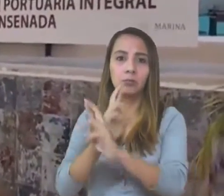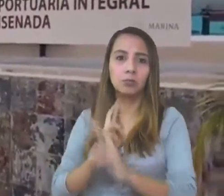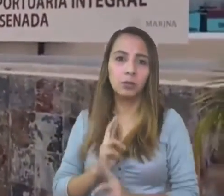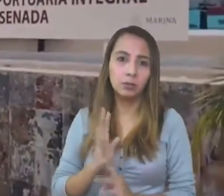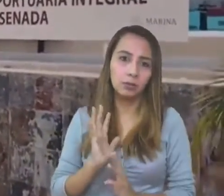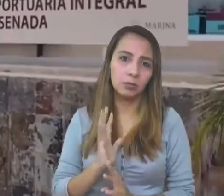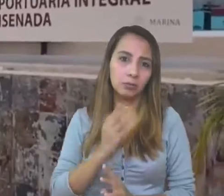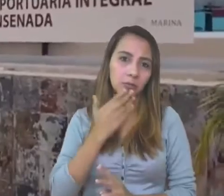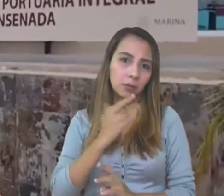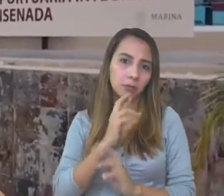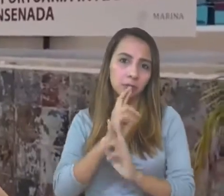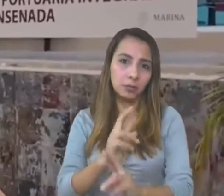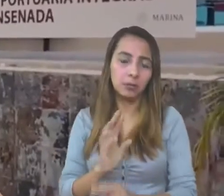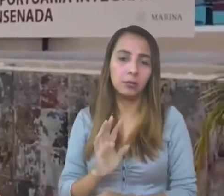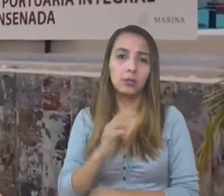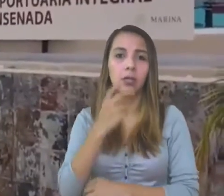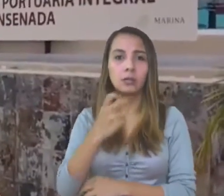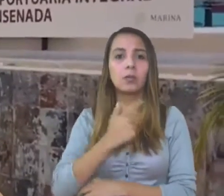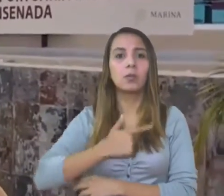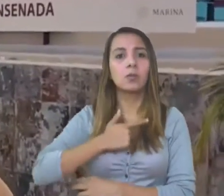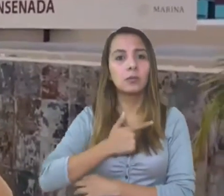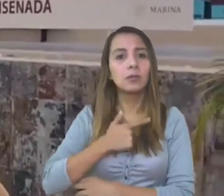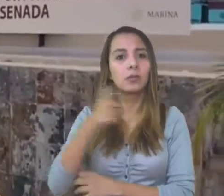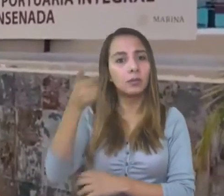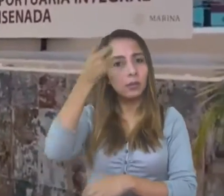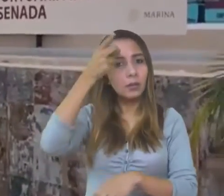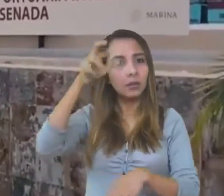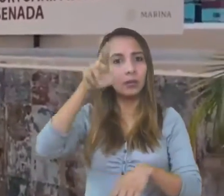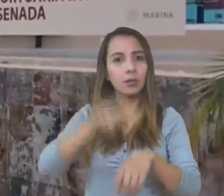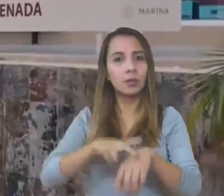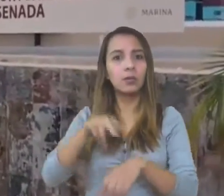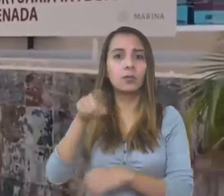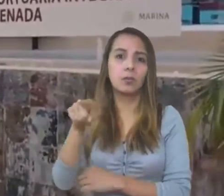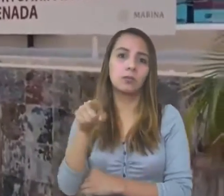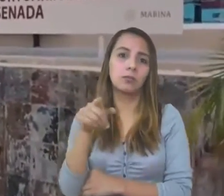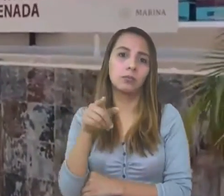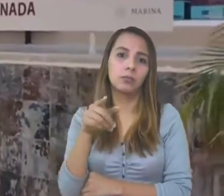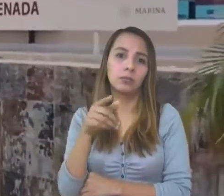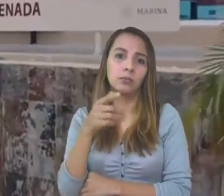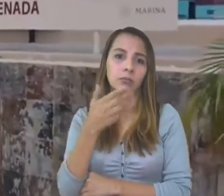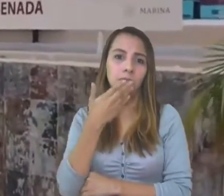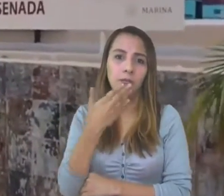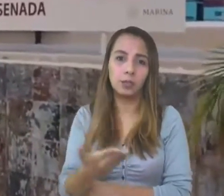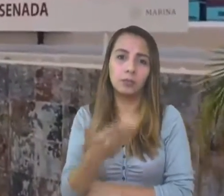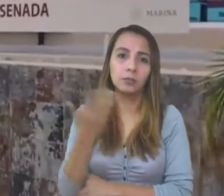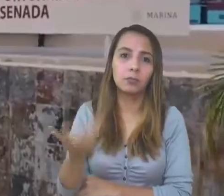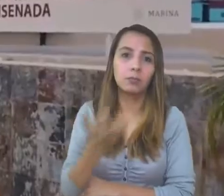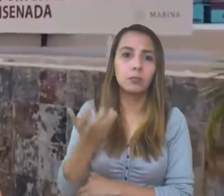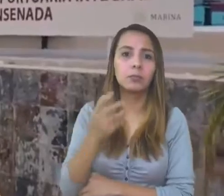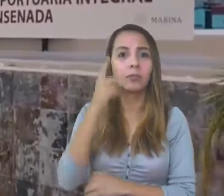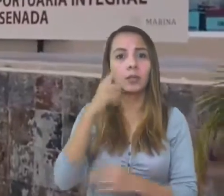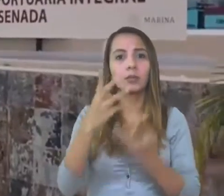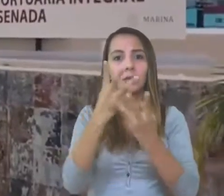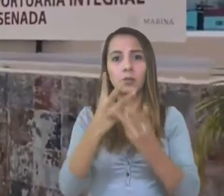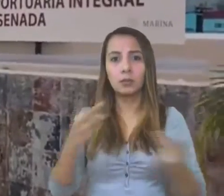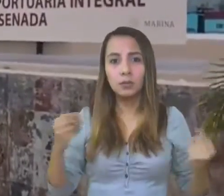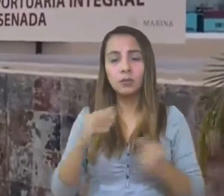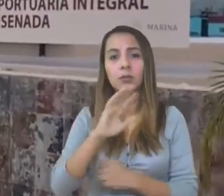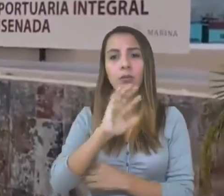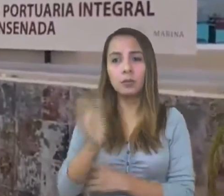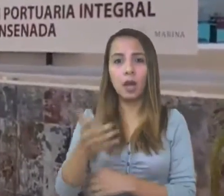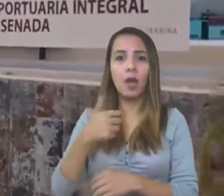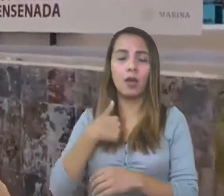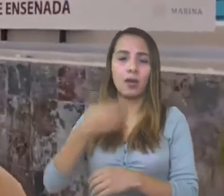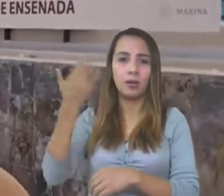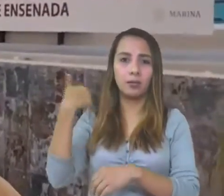gusto que el director pues se puso en ese buen plan de que eso ya se arregle. Le comentamos de los